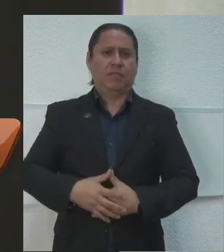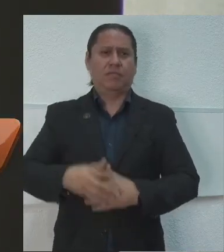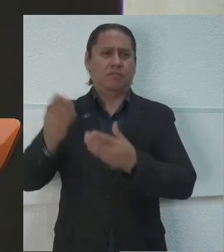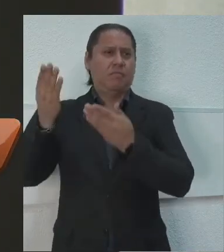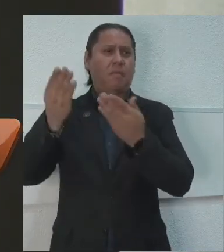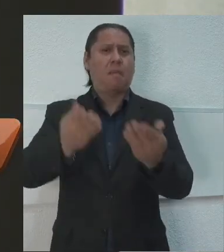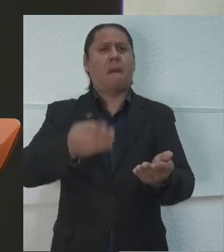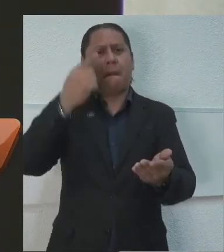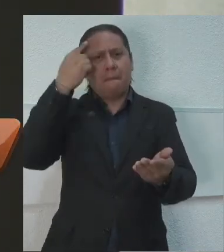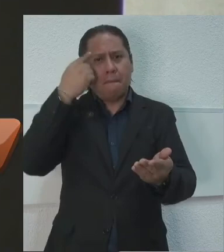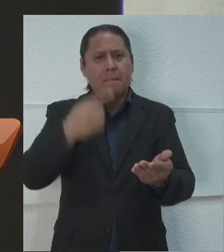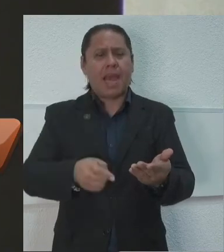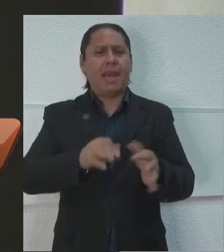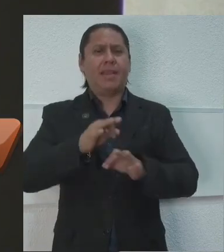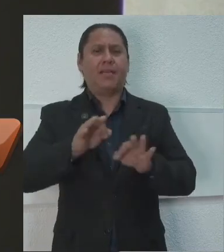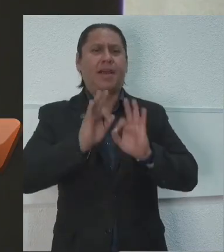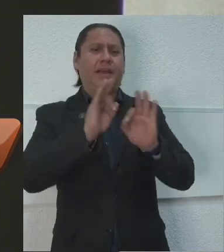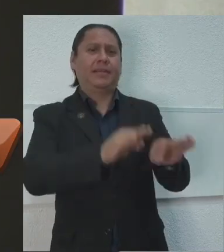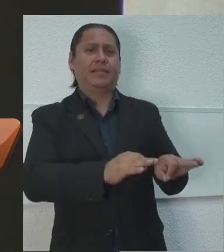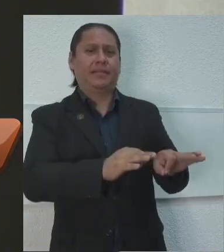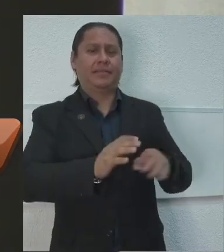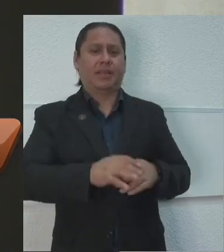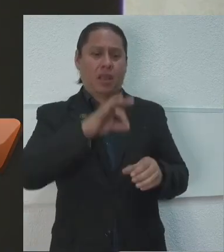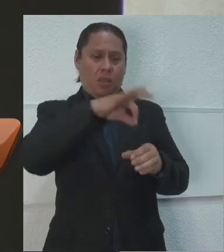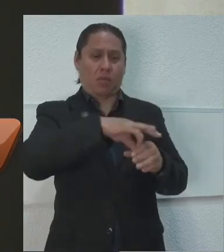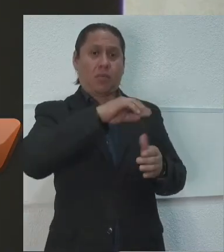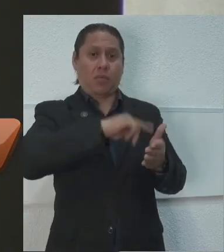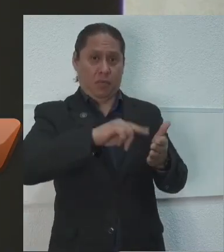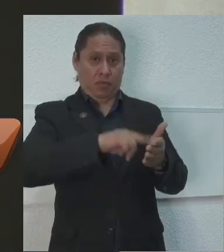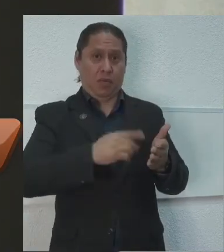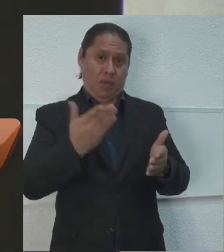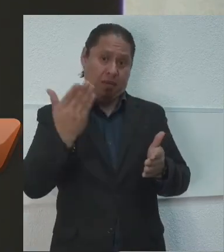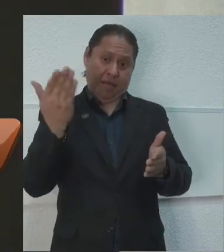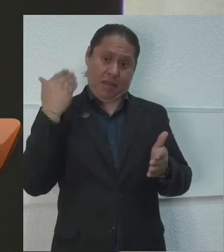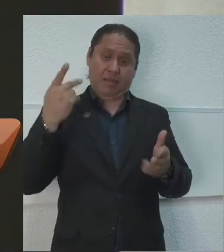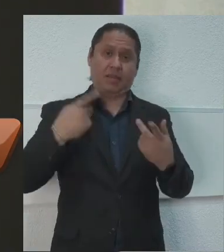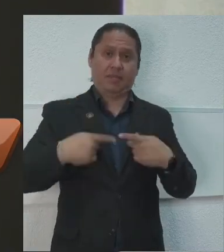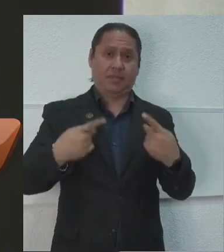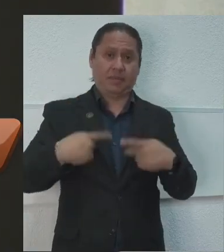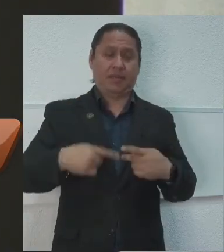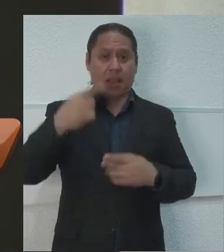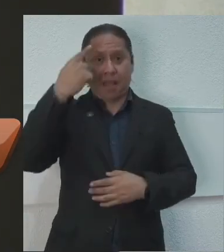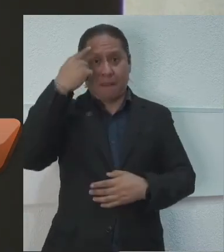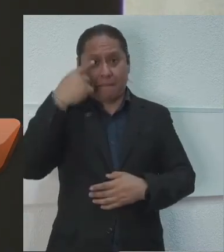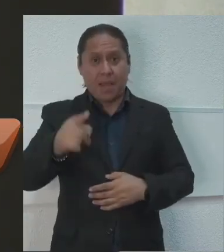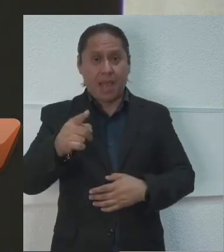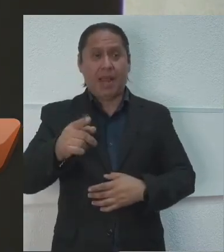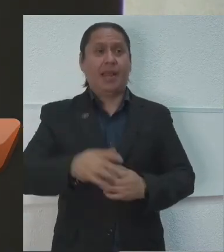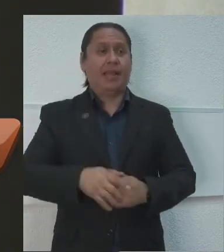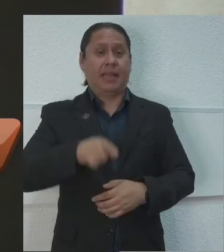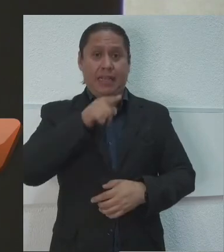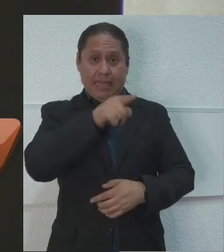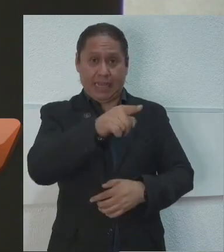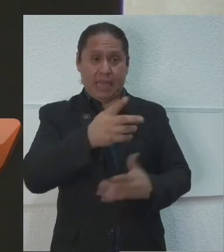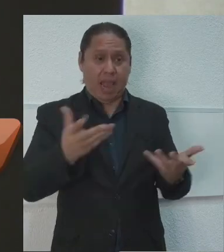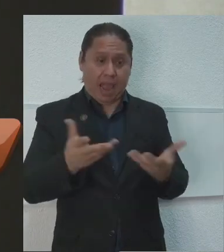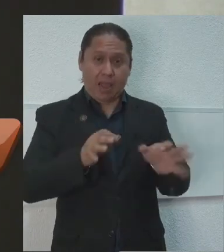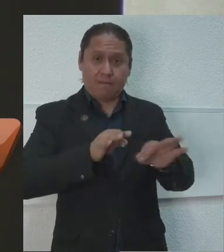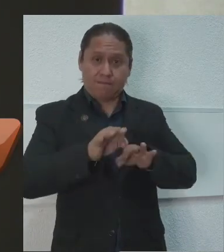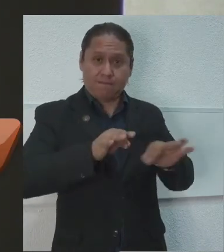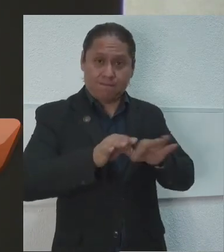aquí, porque la gente votó por nosotros para que los representáramos, porque